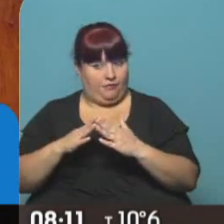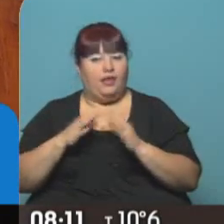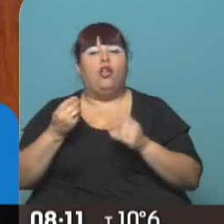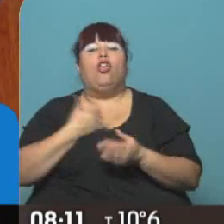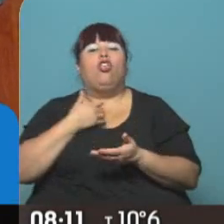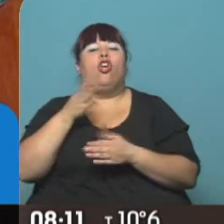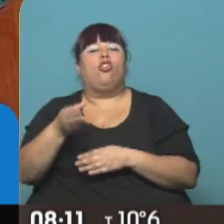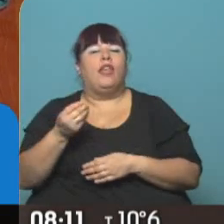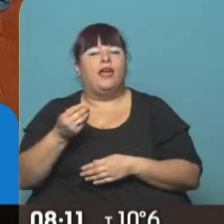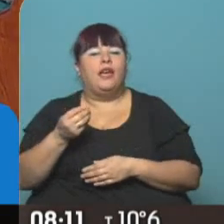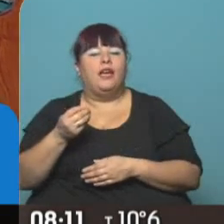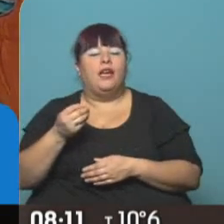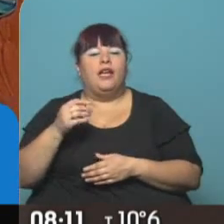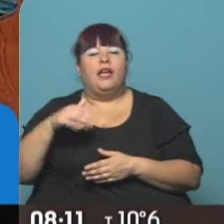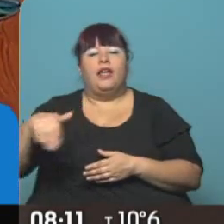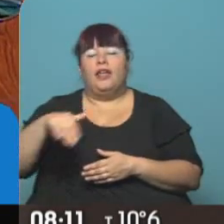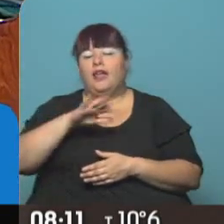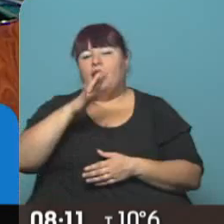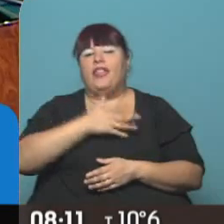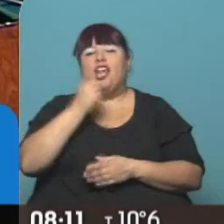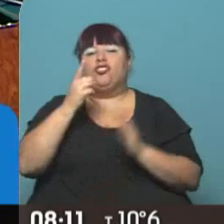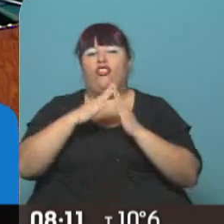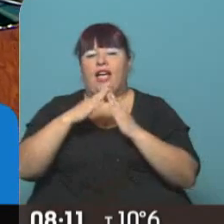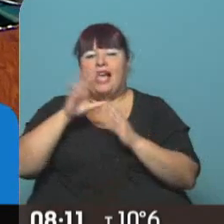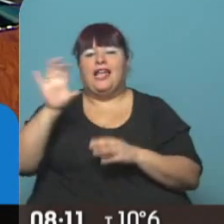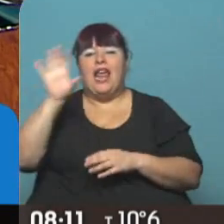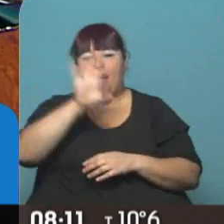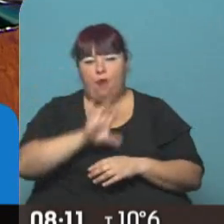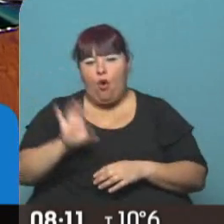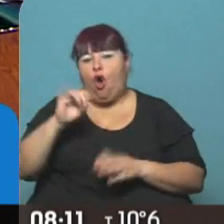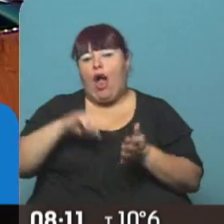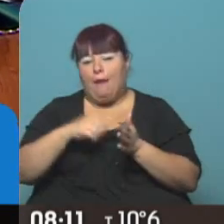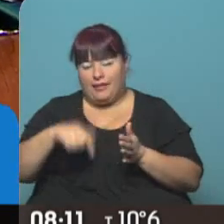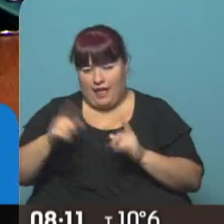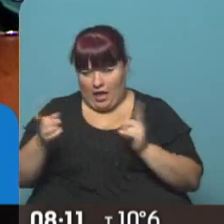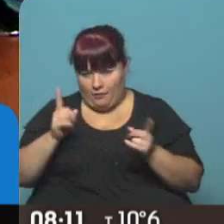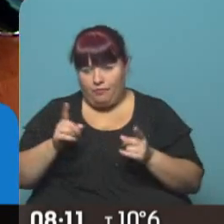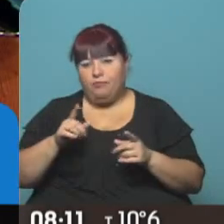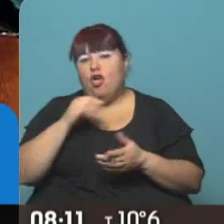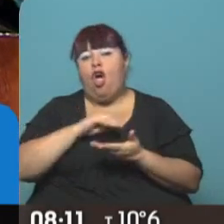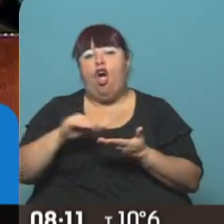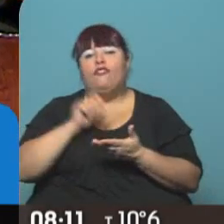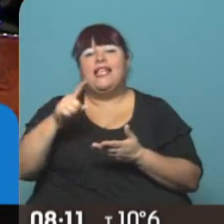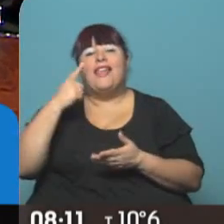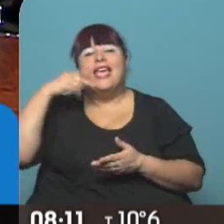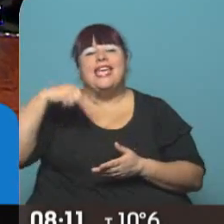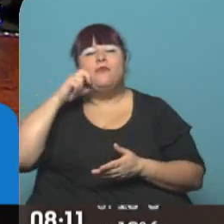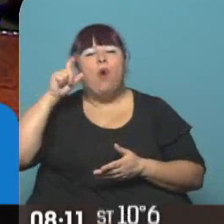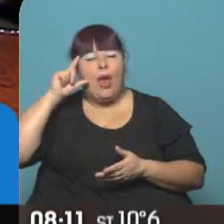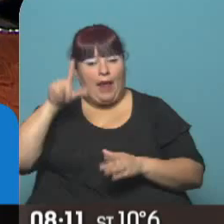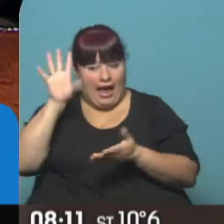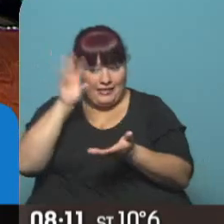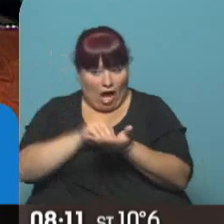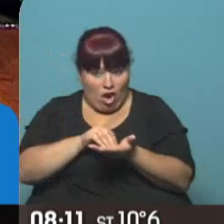donde tenemos que ir a las direcciones de inmuebles bien de las provincias o de la ciudad de buenos aires feba oficina de inmuebles allí se